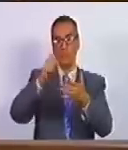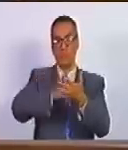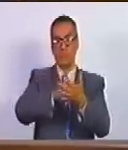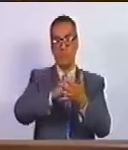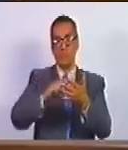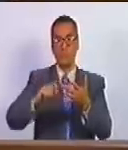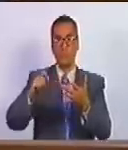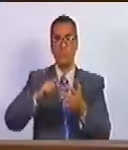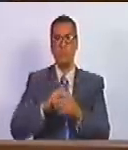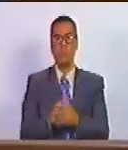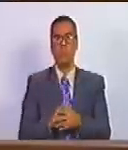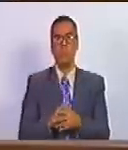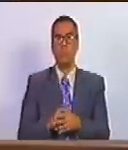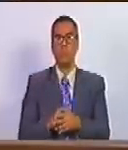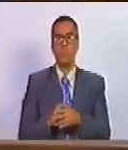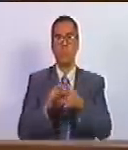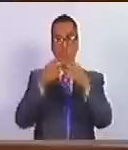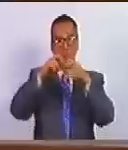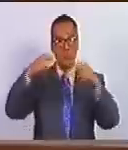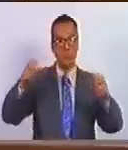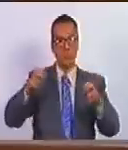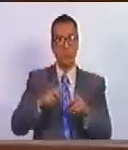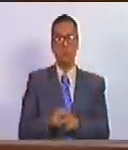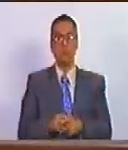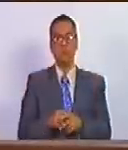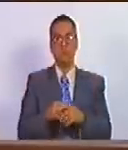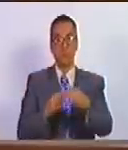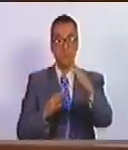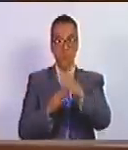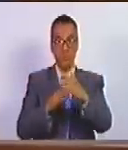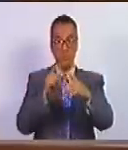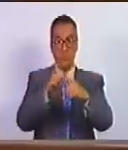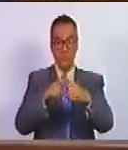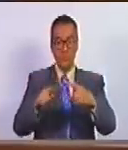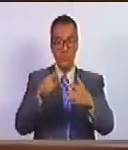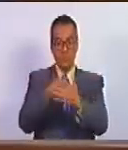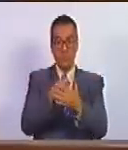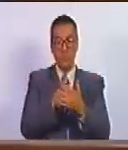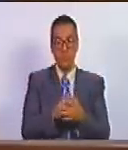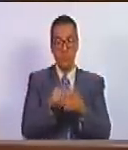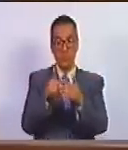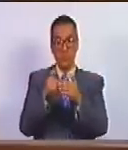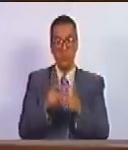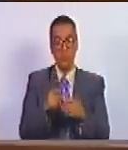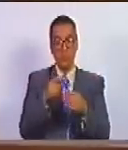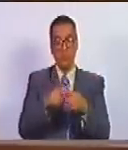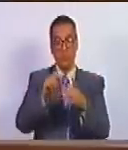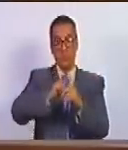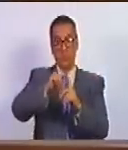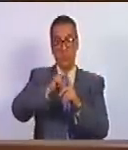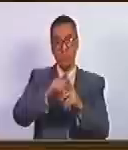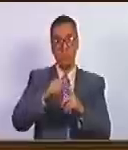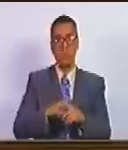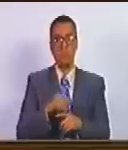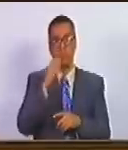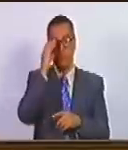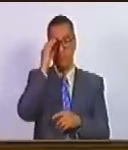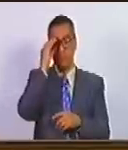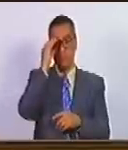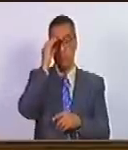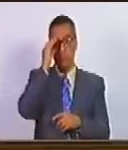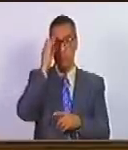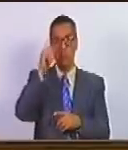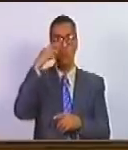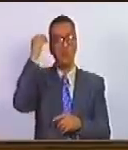redactado en los siguientes términos. Epígrafe. Límites a las alícuotas de las tasas. Es todo, ciudadano presidente. En